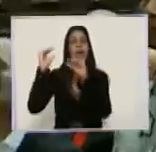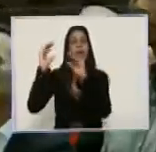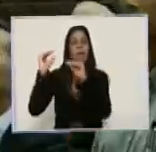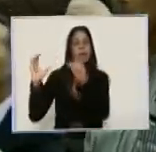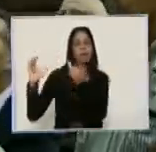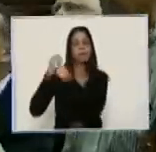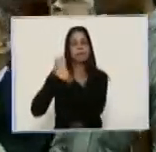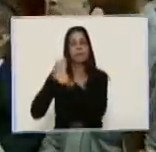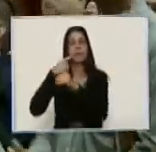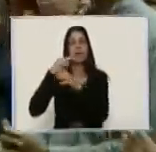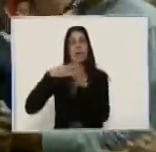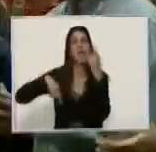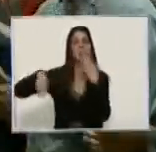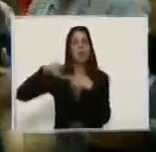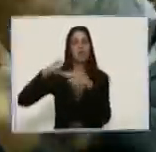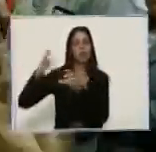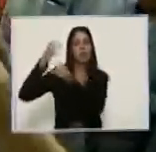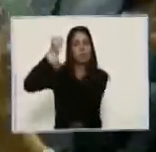revolución bolivariana.